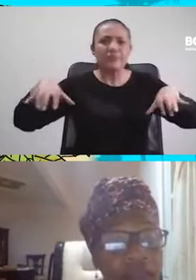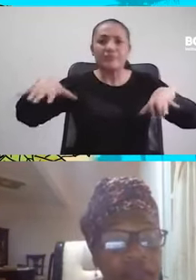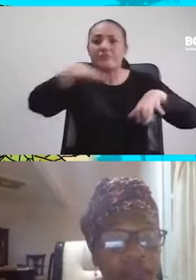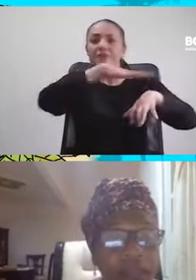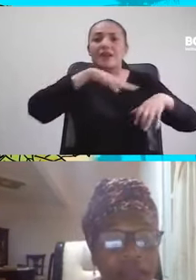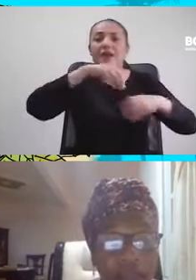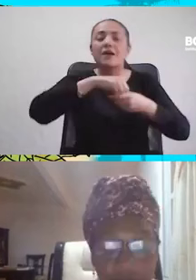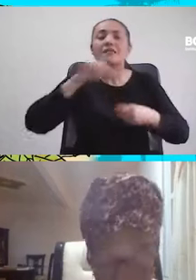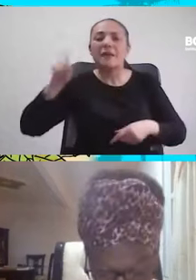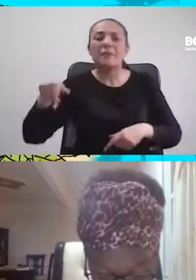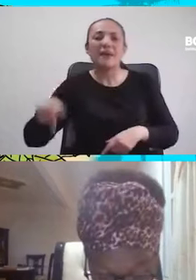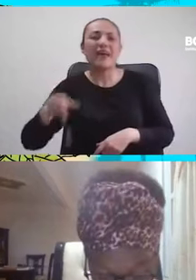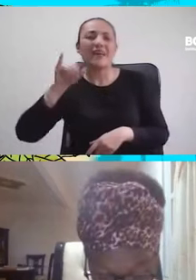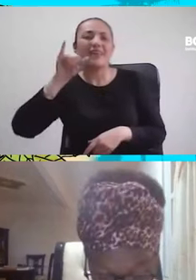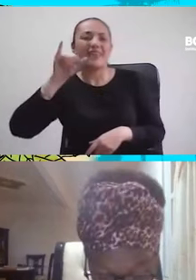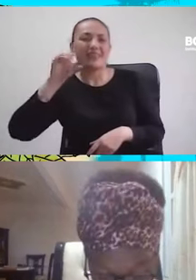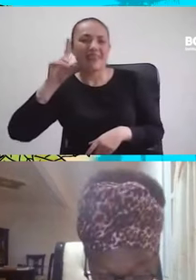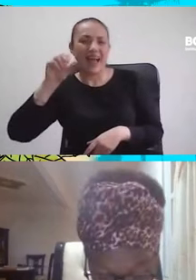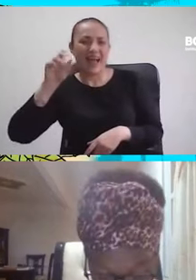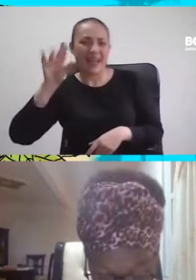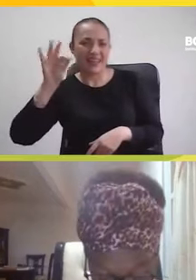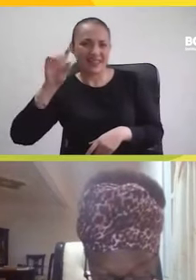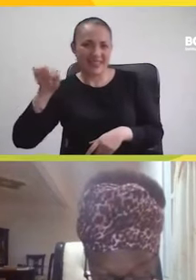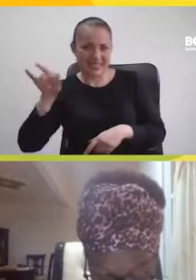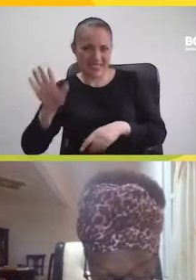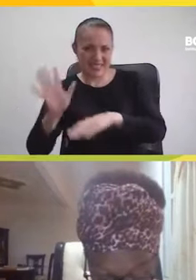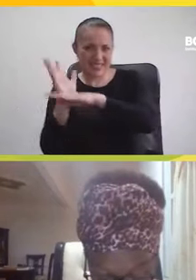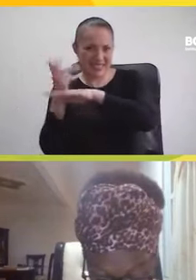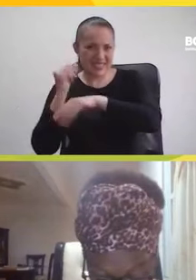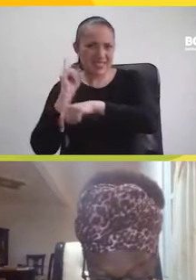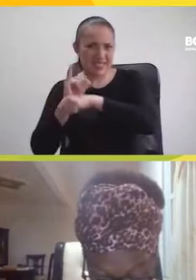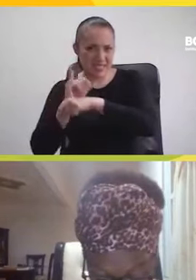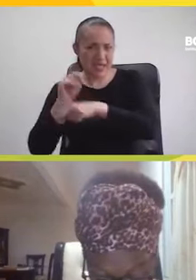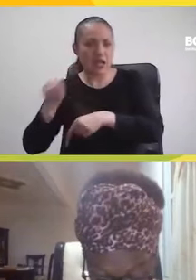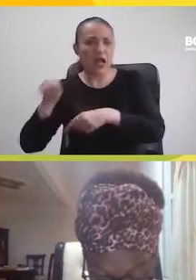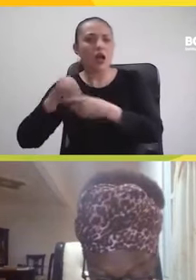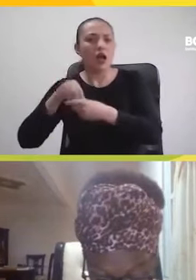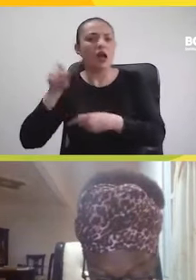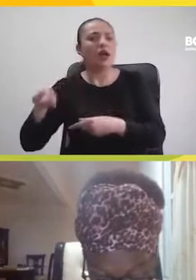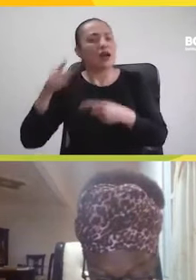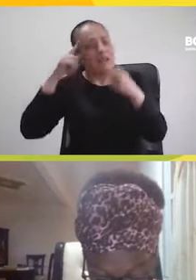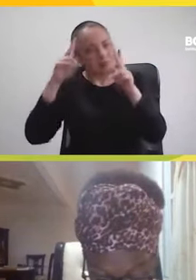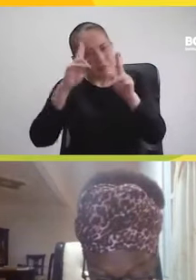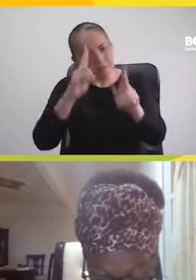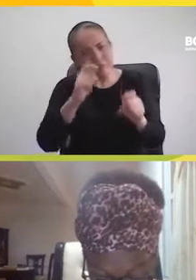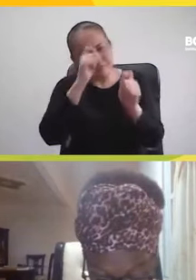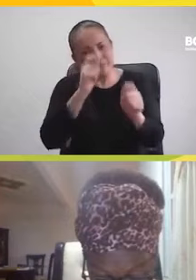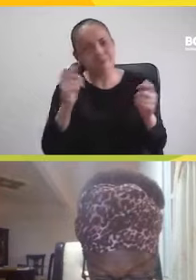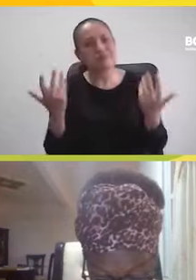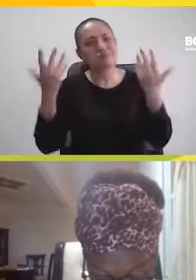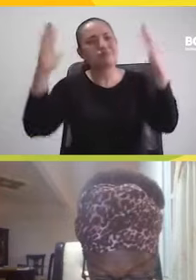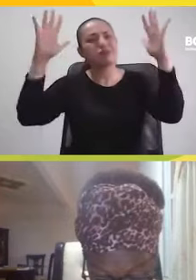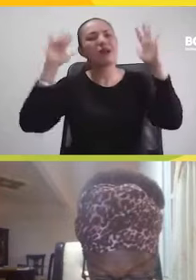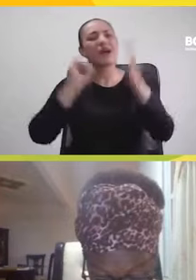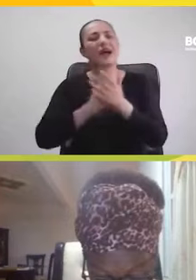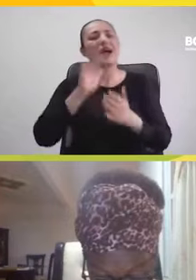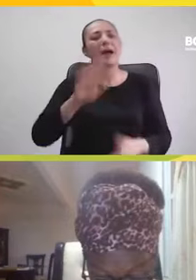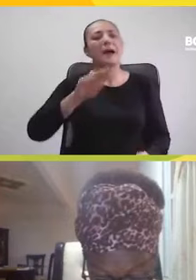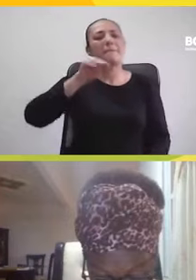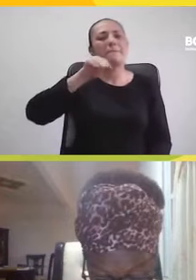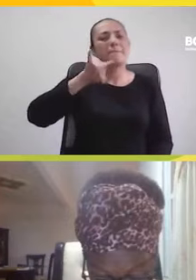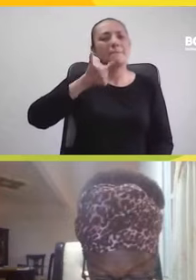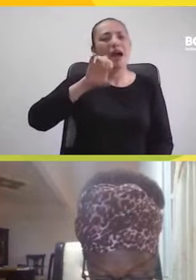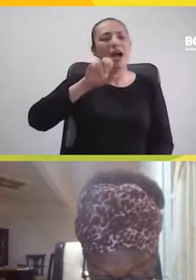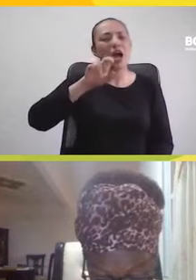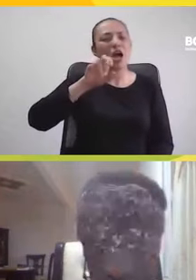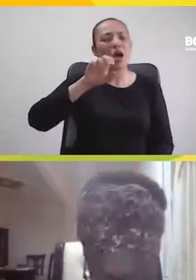d'artes, conmemoraron el centenario de Manuel Zapata Olivella. Incluso aquí en Bogotá se